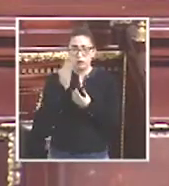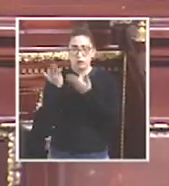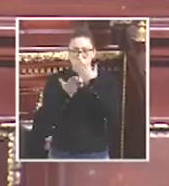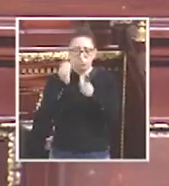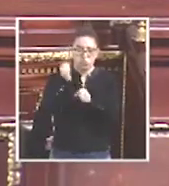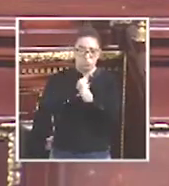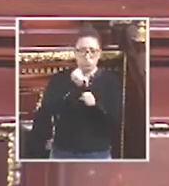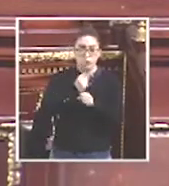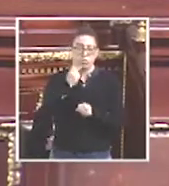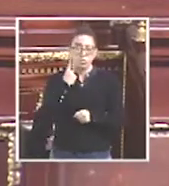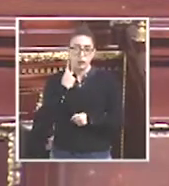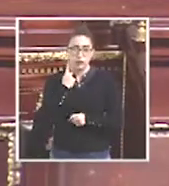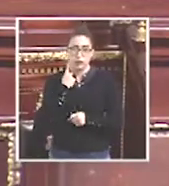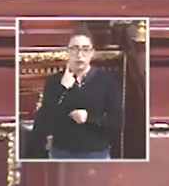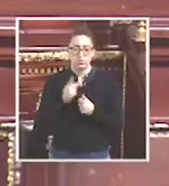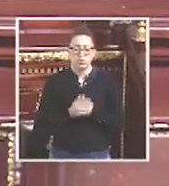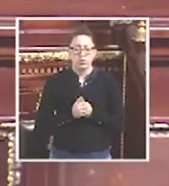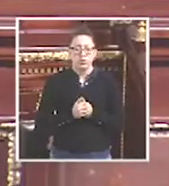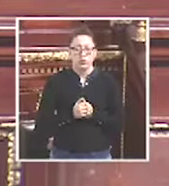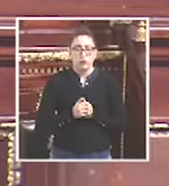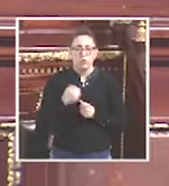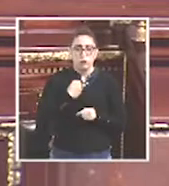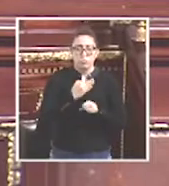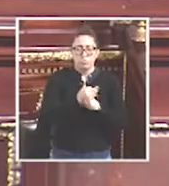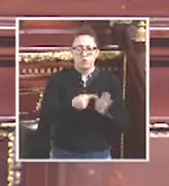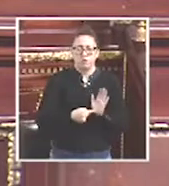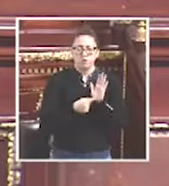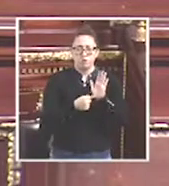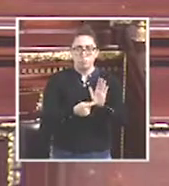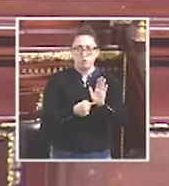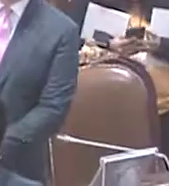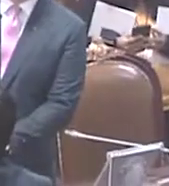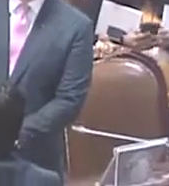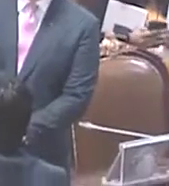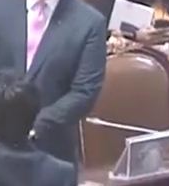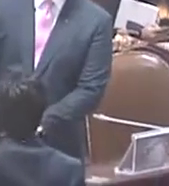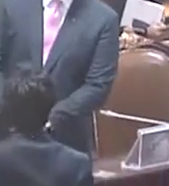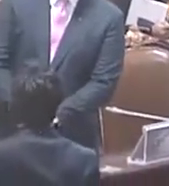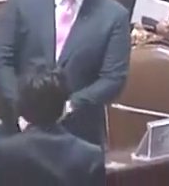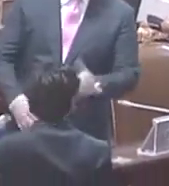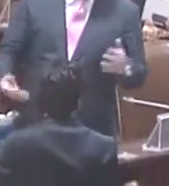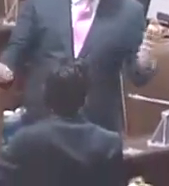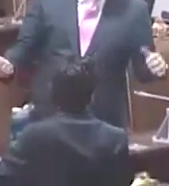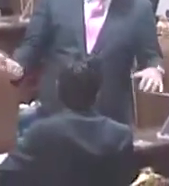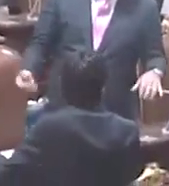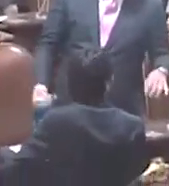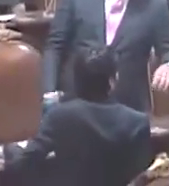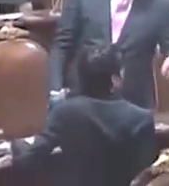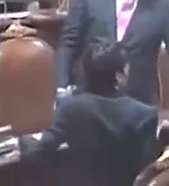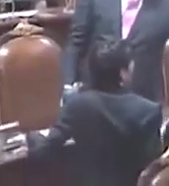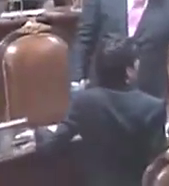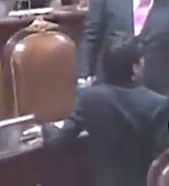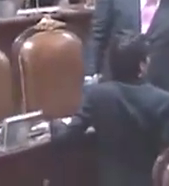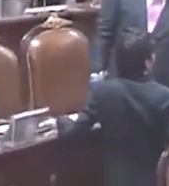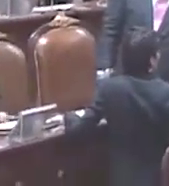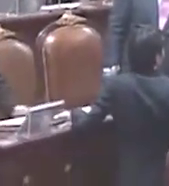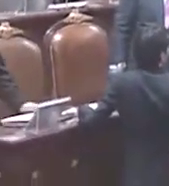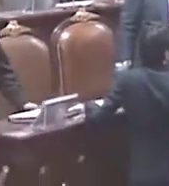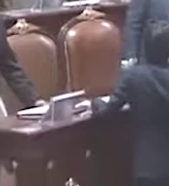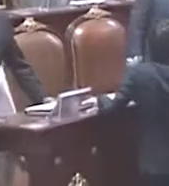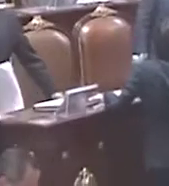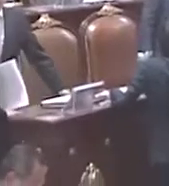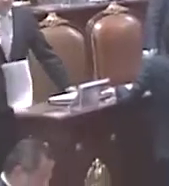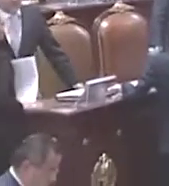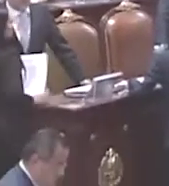control constitucional que serán efectivos con el funcionamiento de esta sala, señaló las figuras de la omisión legislativa que podrá ser interpuesta por